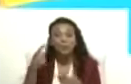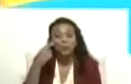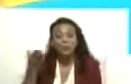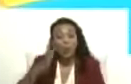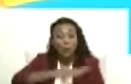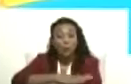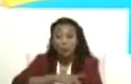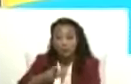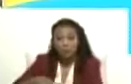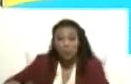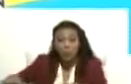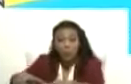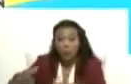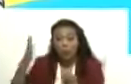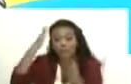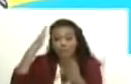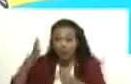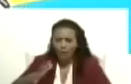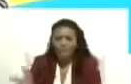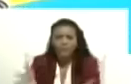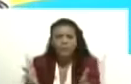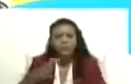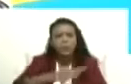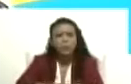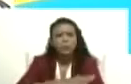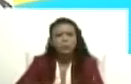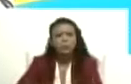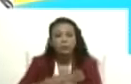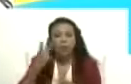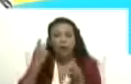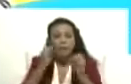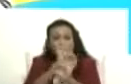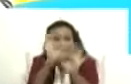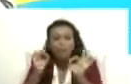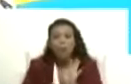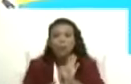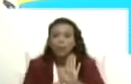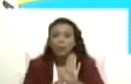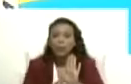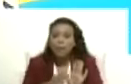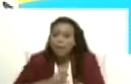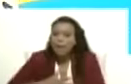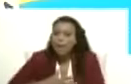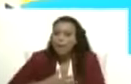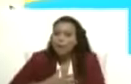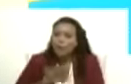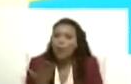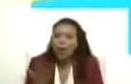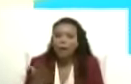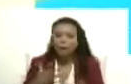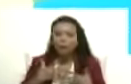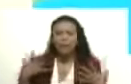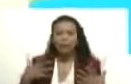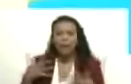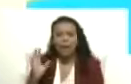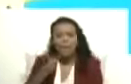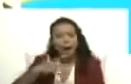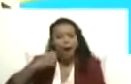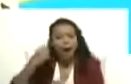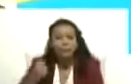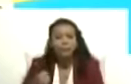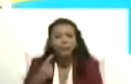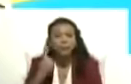todos. Es una maravillosa expresión de la posibilidad y el inmenso potencial que